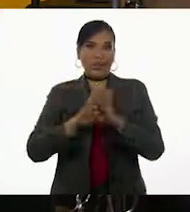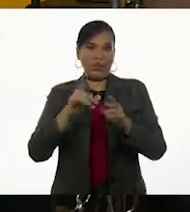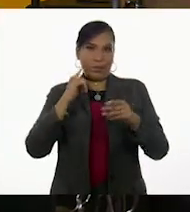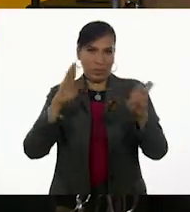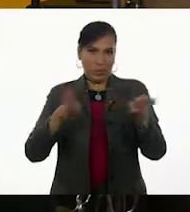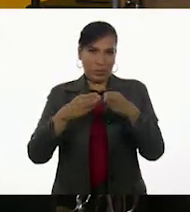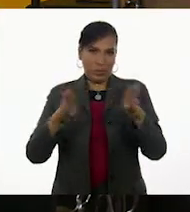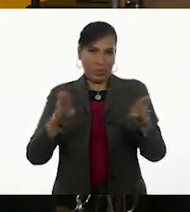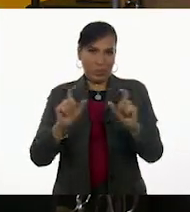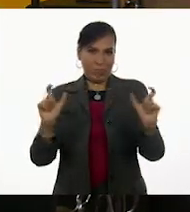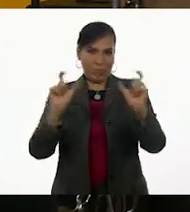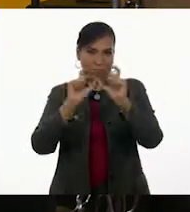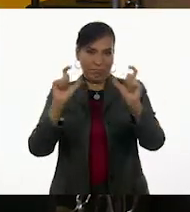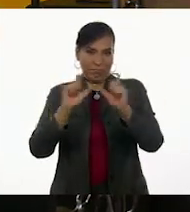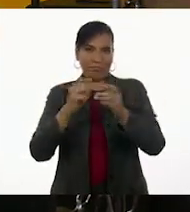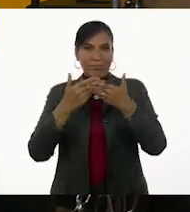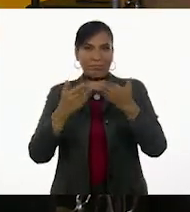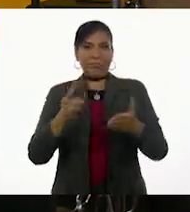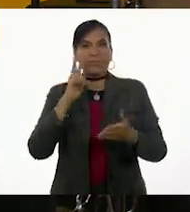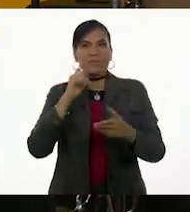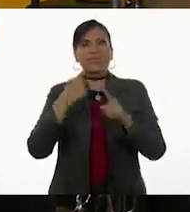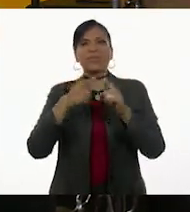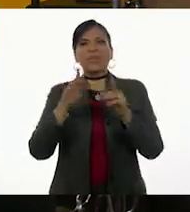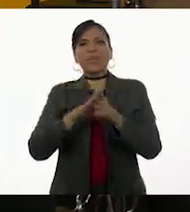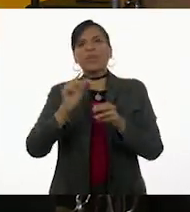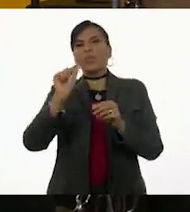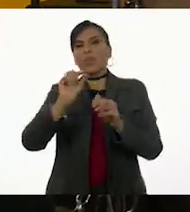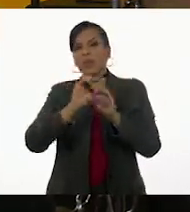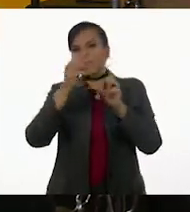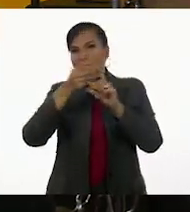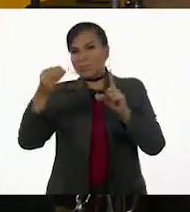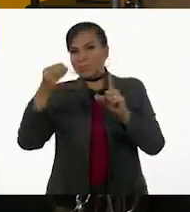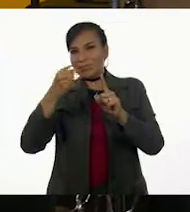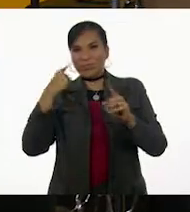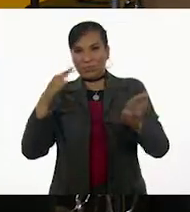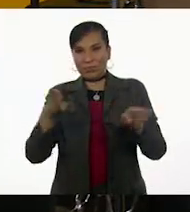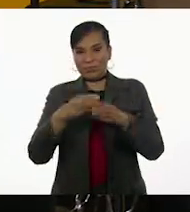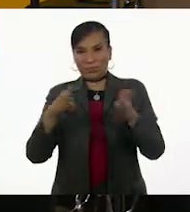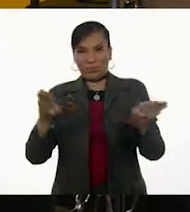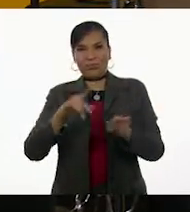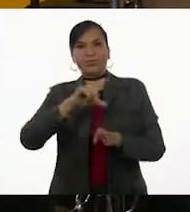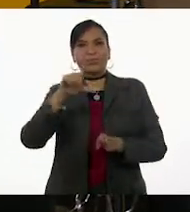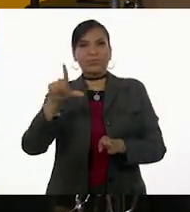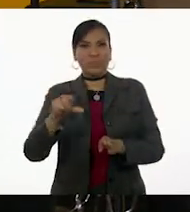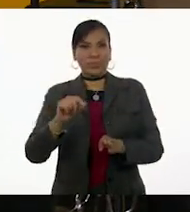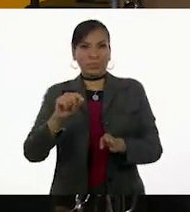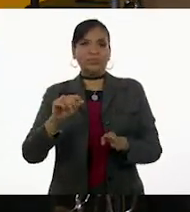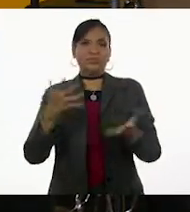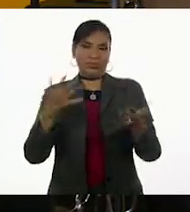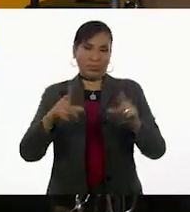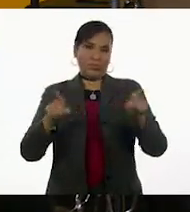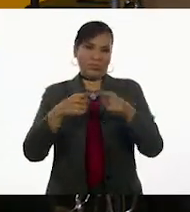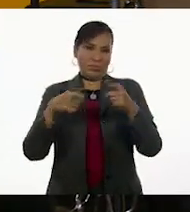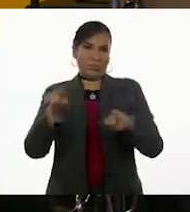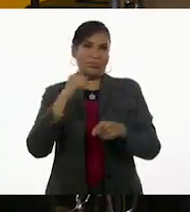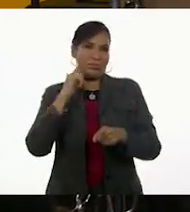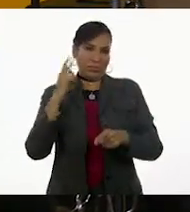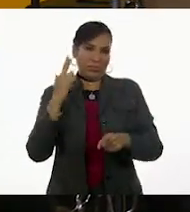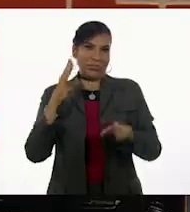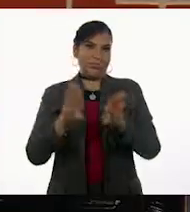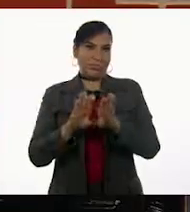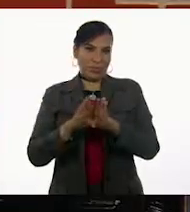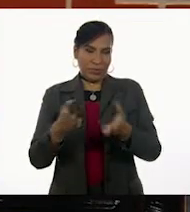y las notas musicales. Vamos a componer pequeñas frases musicales al azar y luego las tocaremos. A ver cómo suenan.